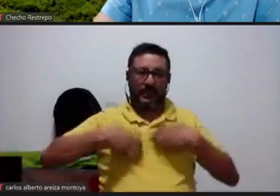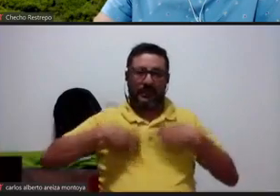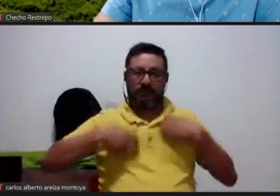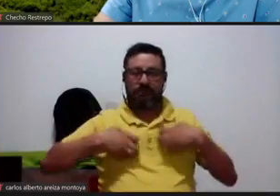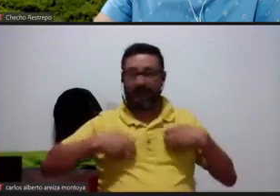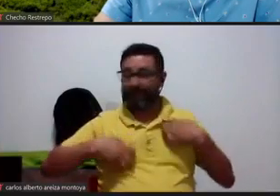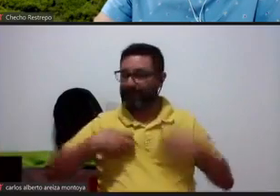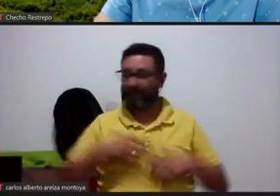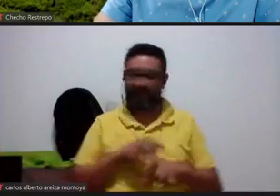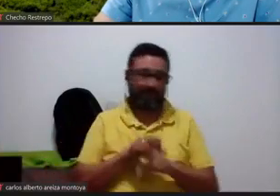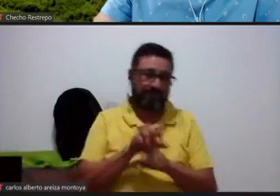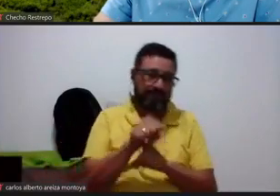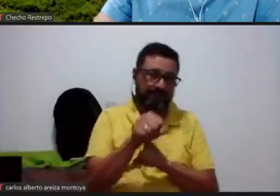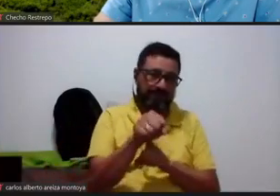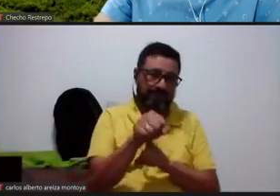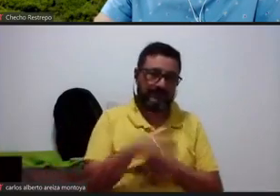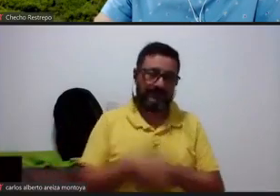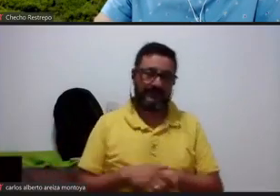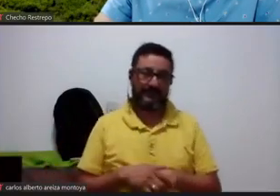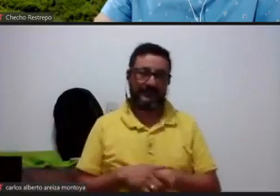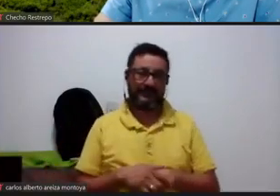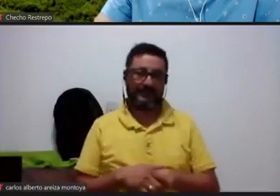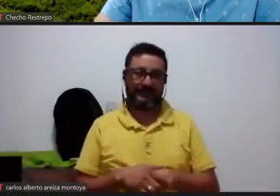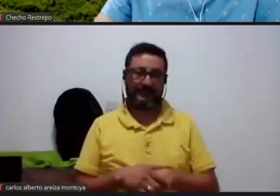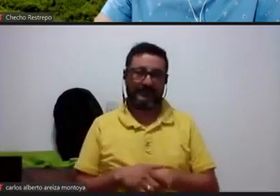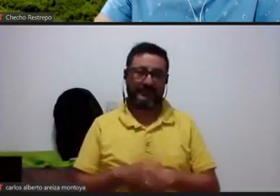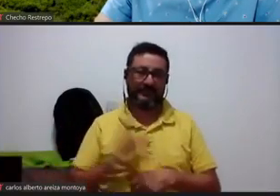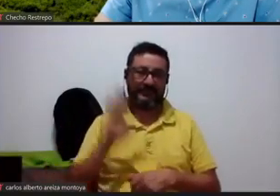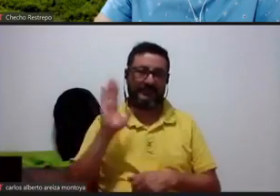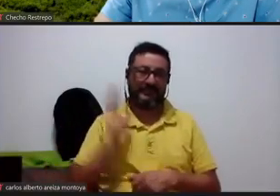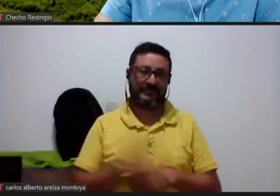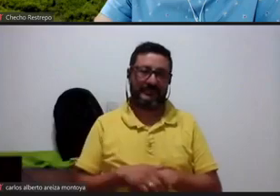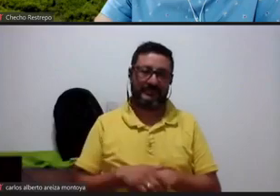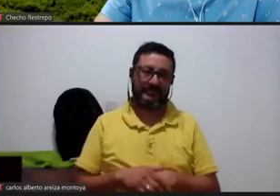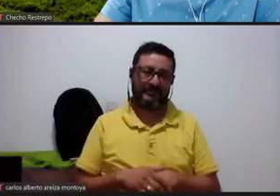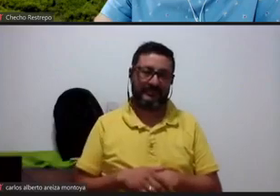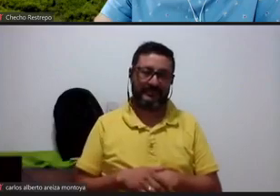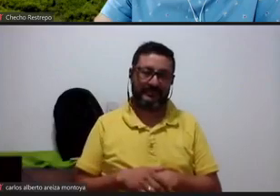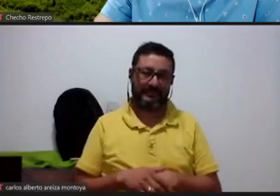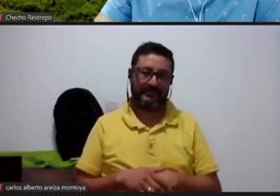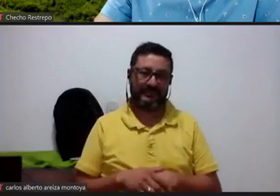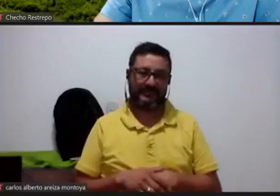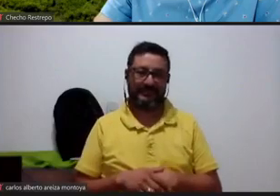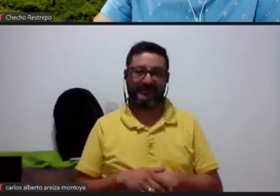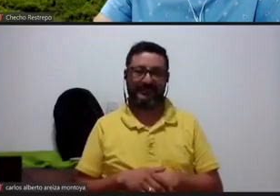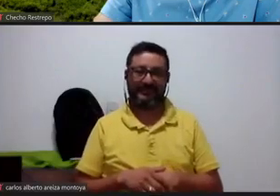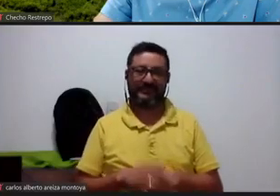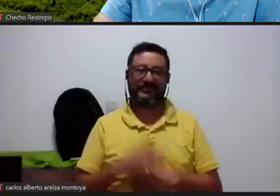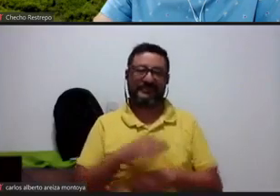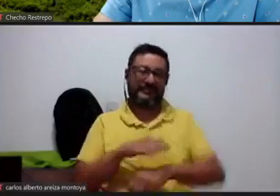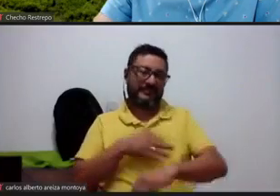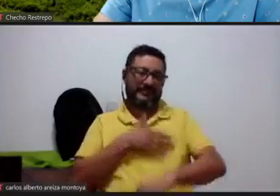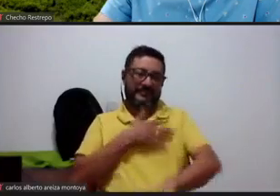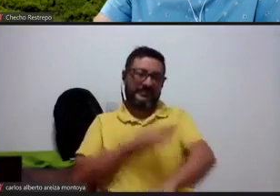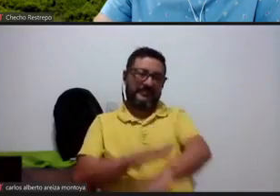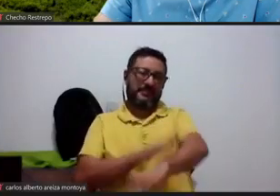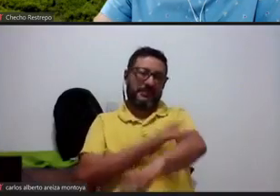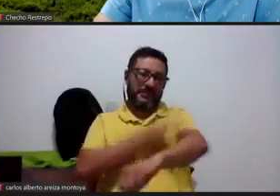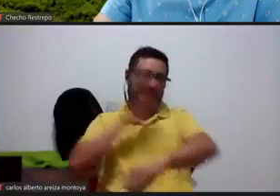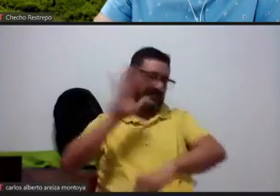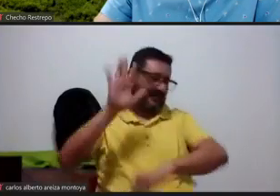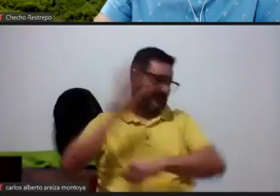inquieto, pero al fin y al cabo es de lo que vivimos. O sea, yo vivo es como de esa satisfacción y esas emociones. El deportista vive de eso. O